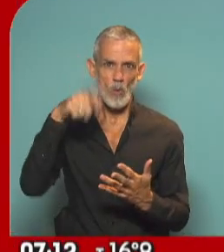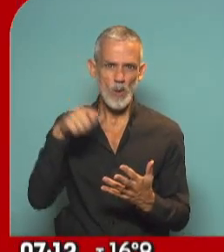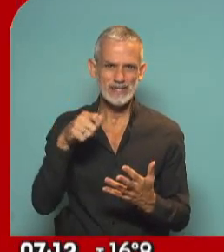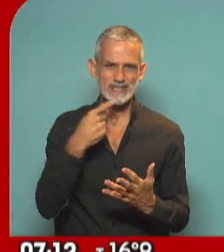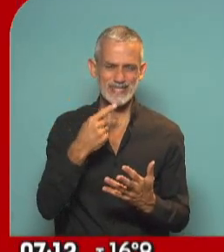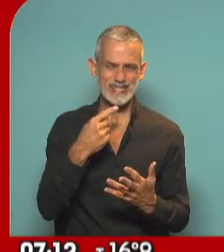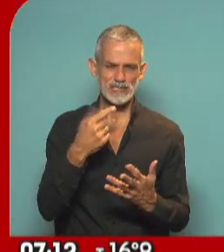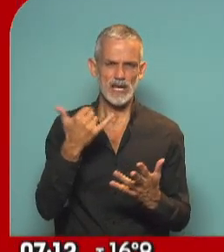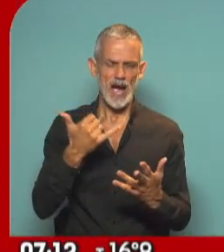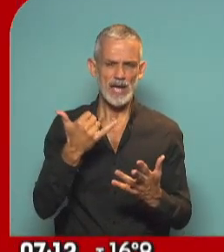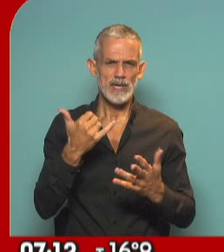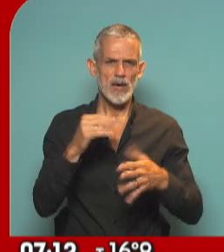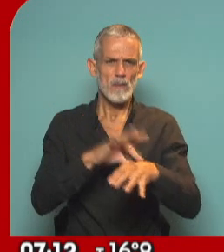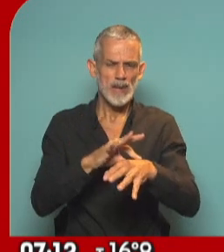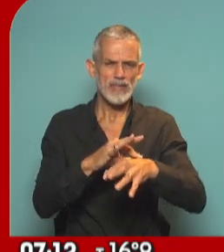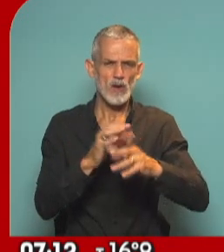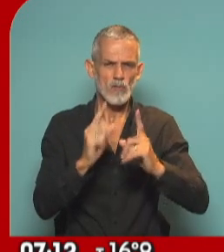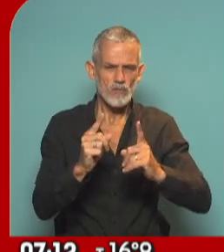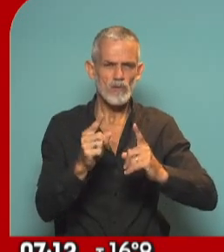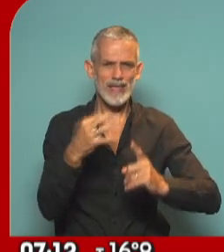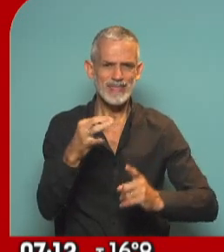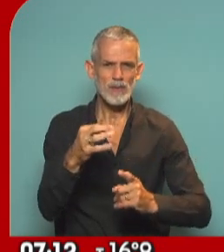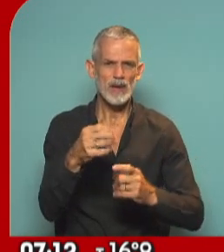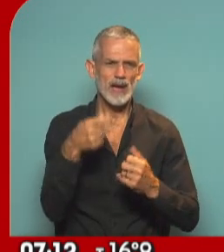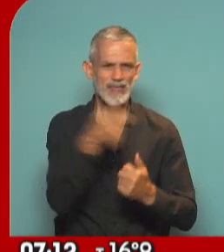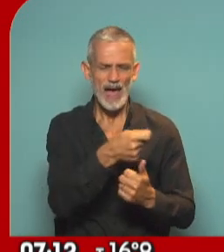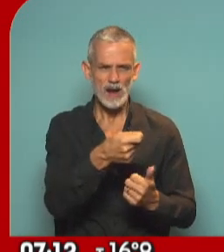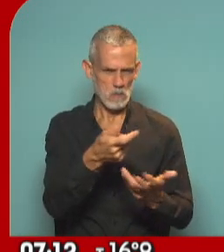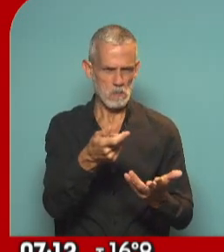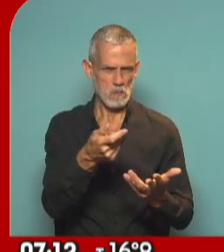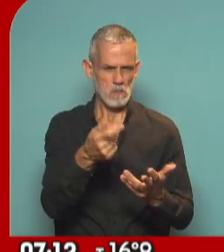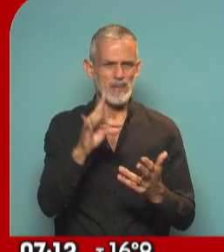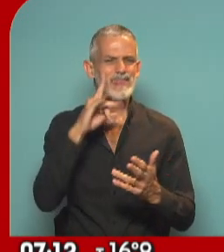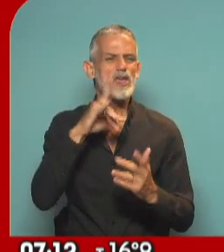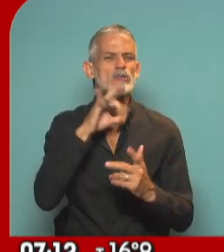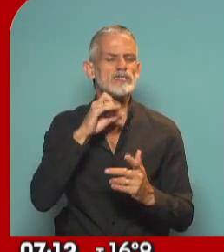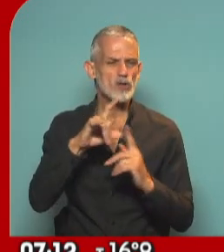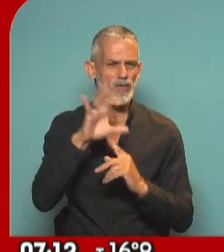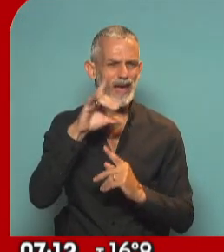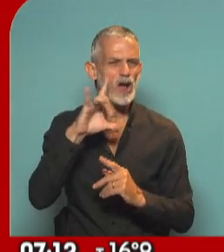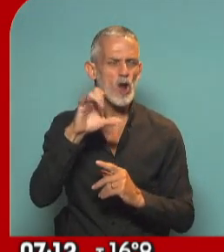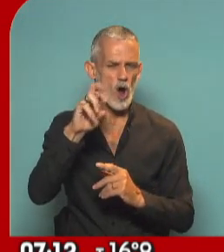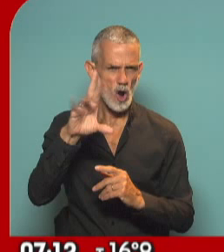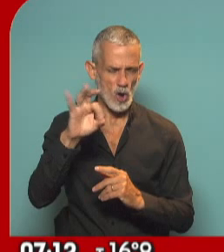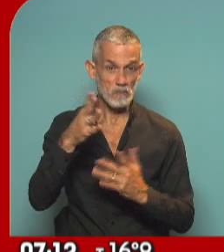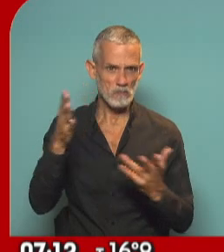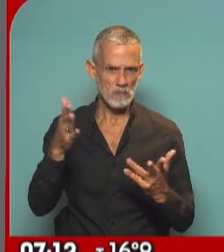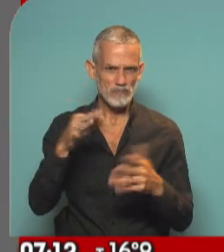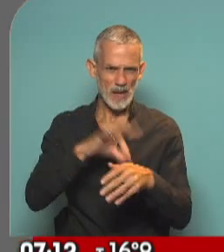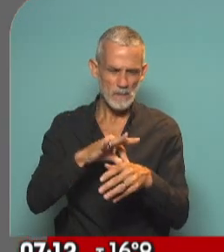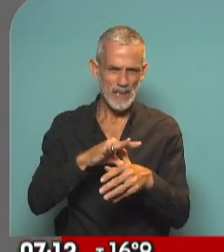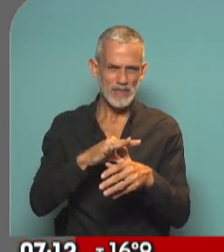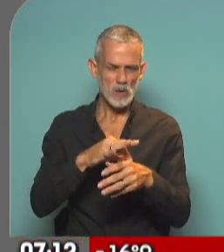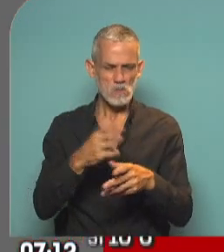a una constancia médica que dice denle dióxido de cloro. Y lo explica más abajo. De las constancias médicas arrimadas no